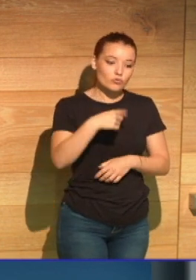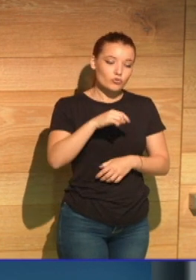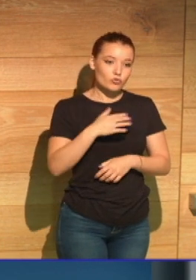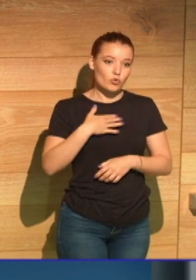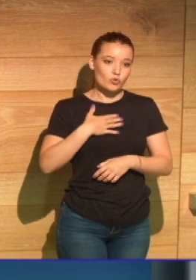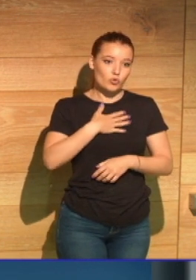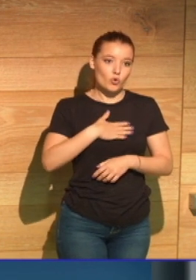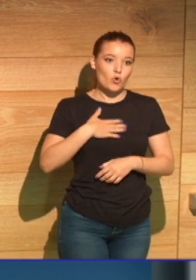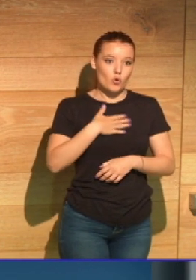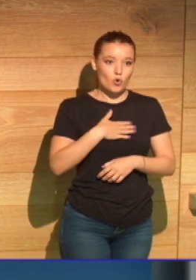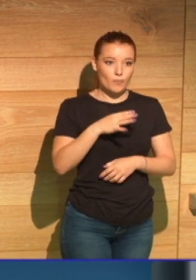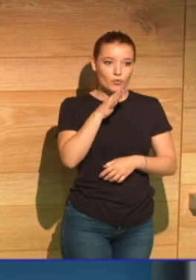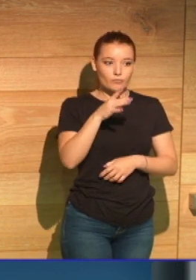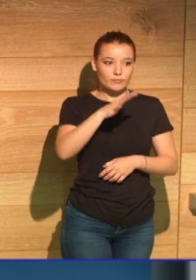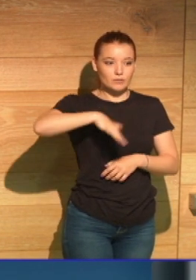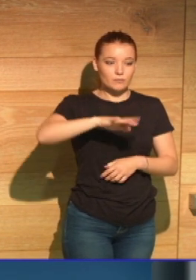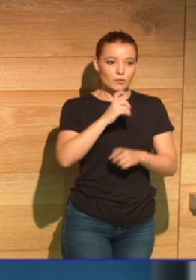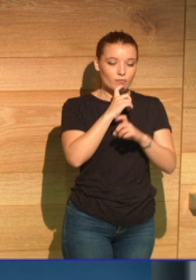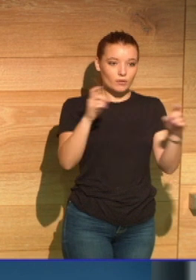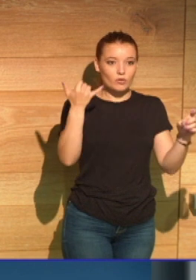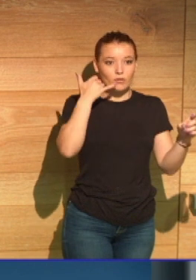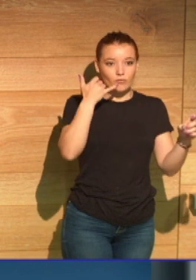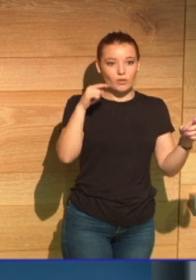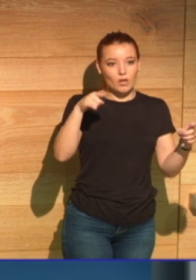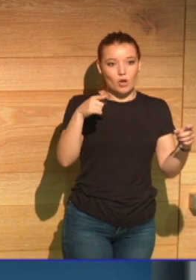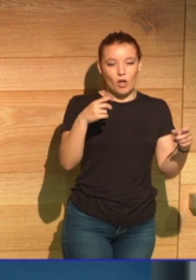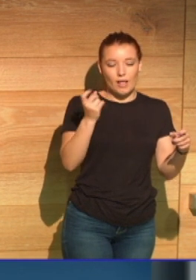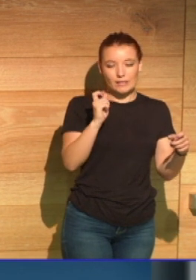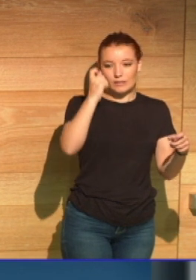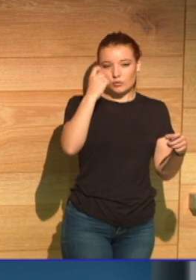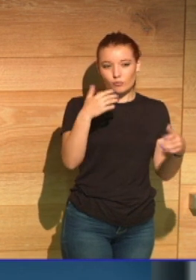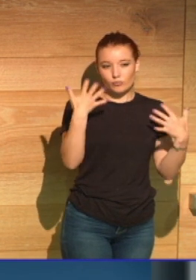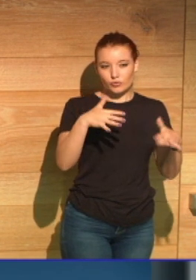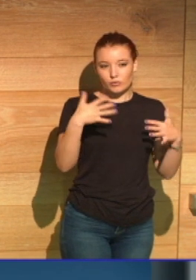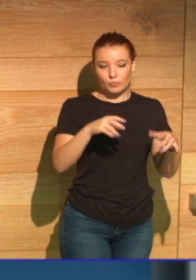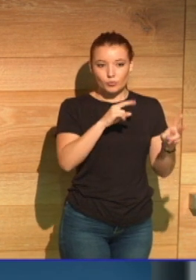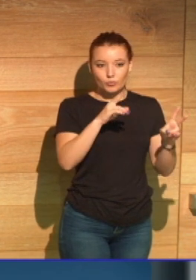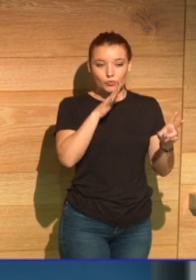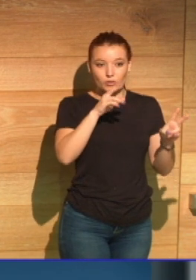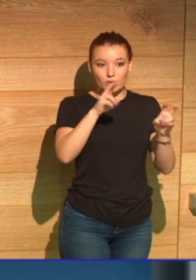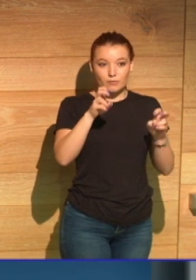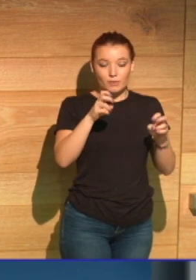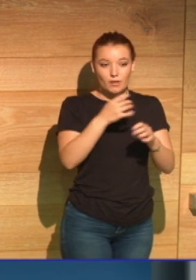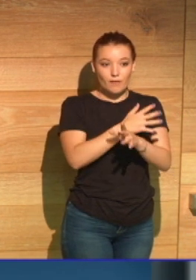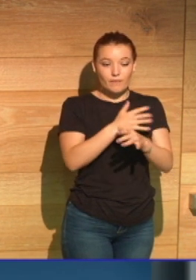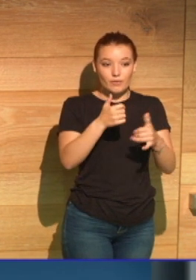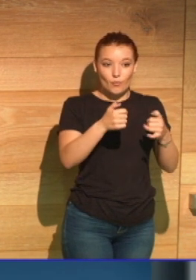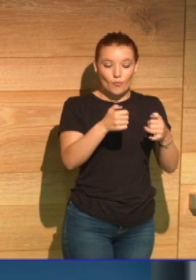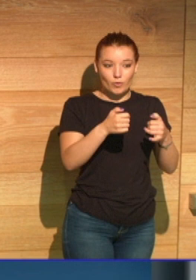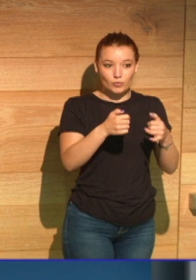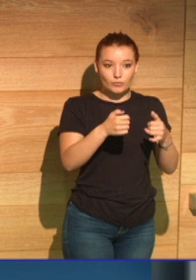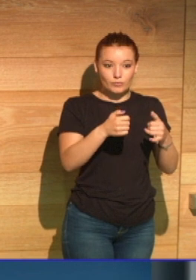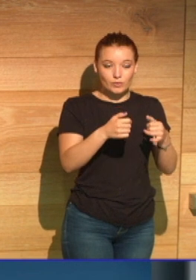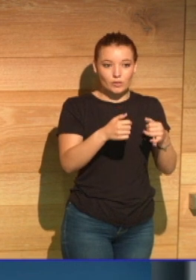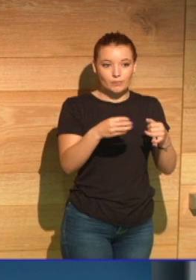Fundación Telefónica y que nos está acompañando con un éxito increíble, porque hablar de la industria de videojuegos, como ustedes sabrán, es hablar de una industria maravillosa